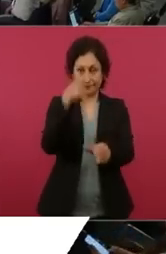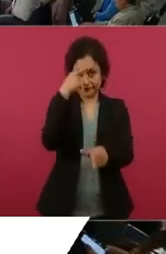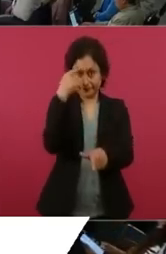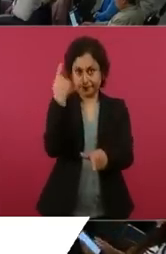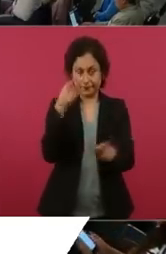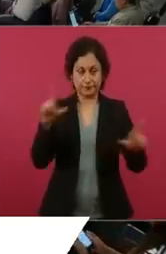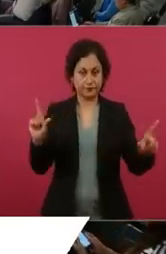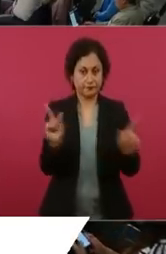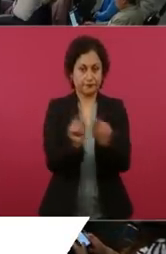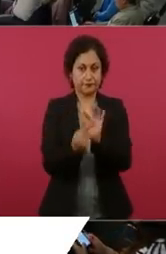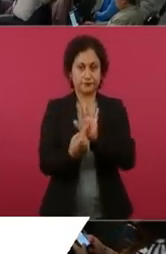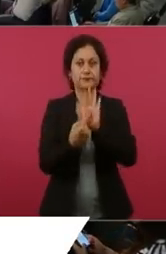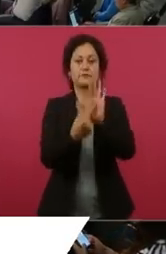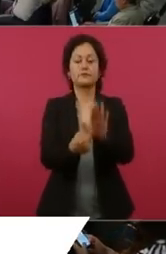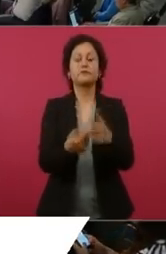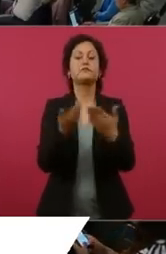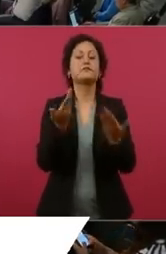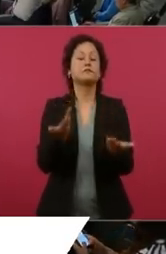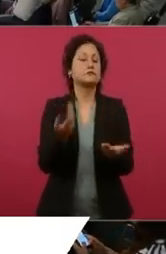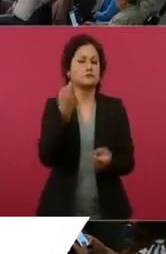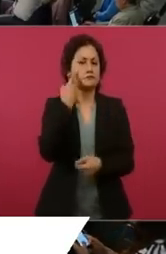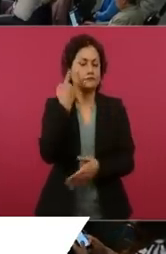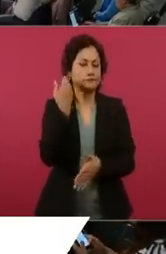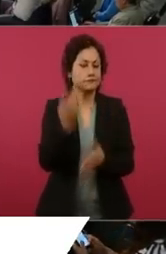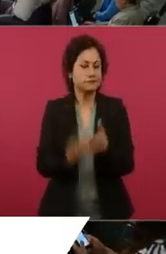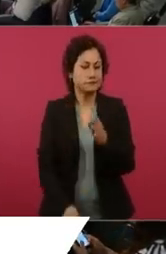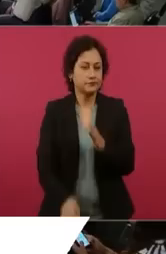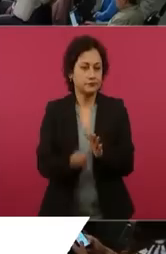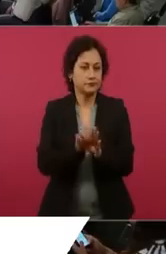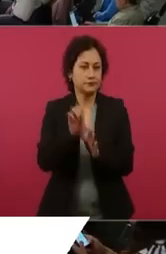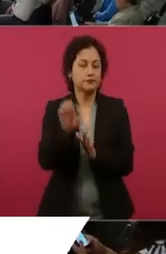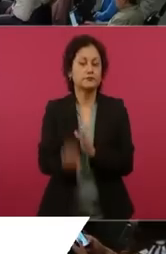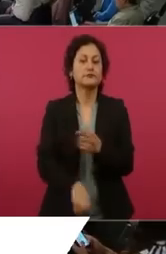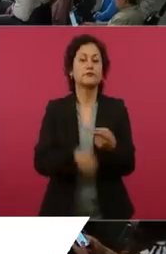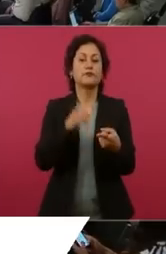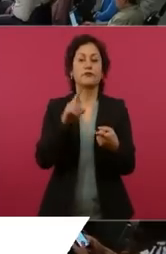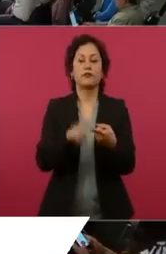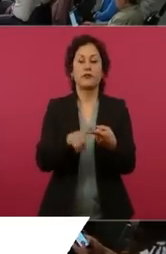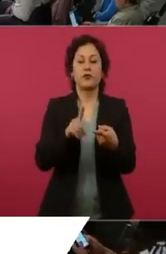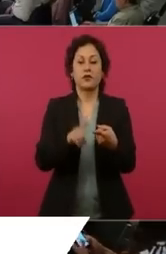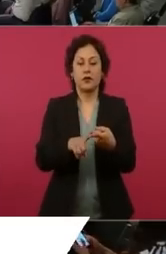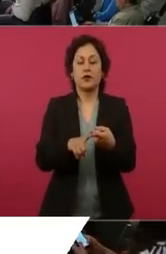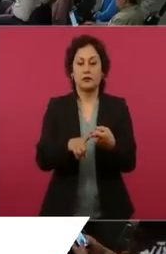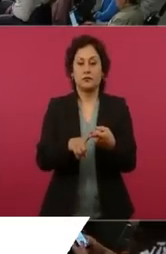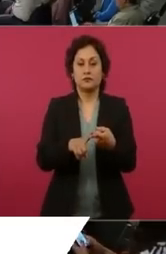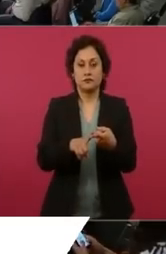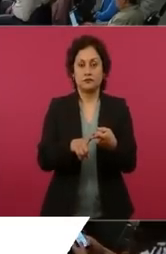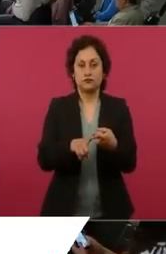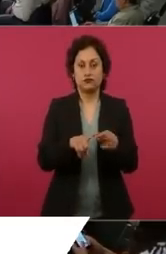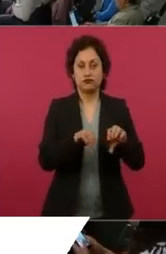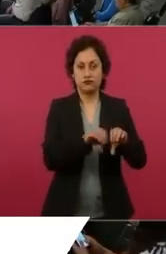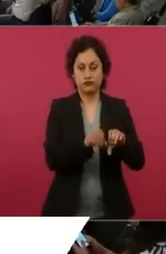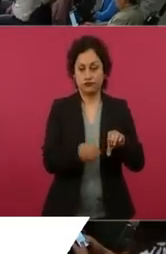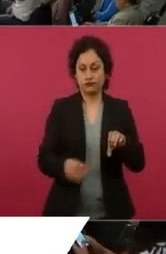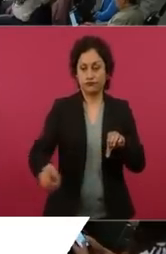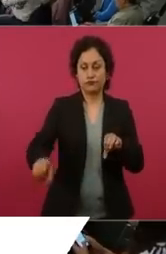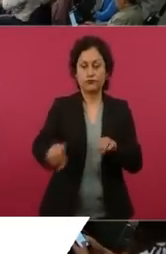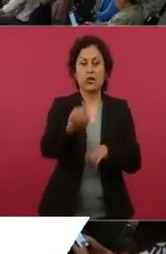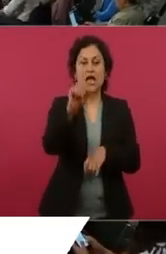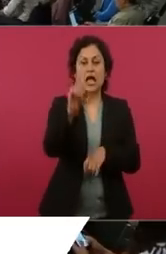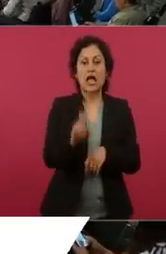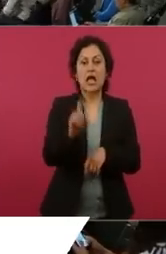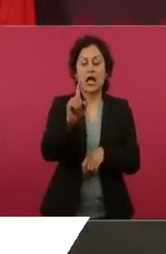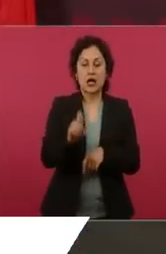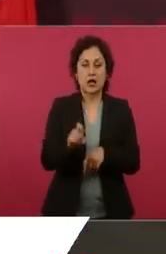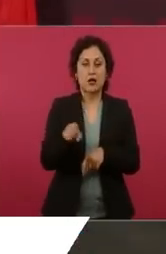presentación de Carlos salas raque Pues dijo acaso se quieren reír un poco digo para que no sientan que esta conferencia fue aburrida